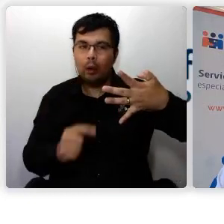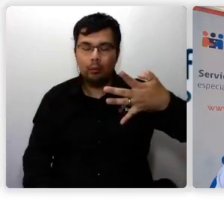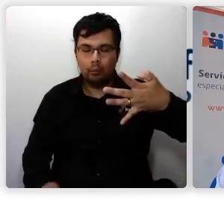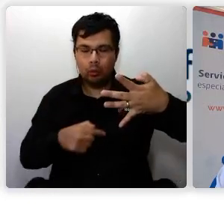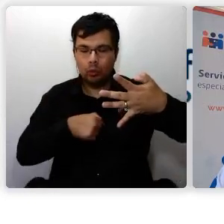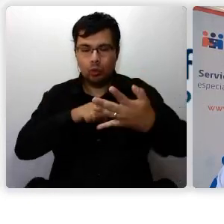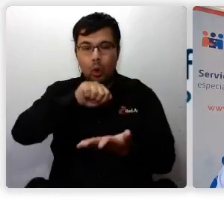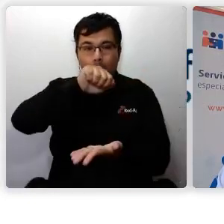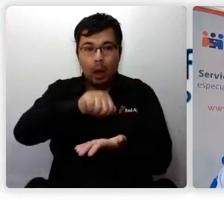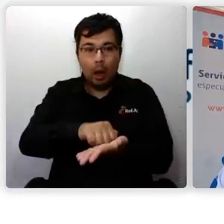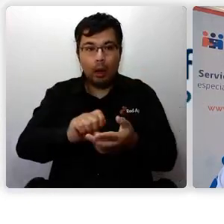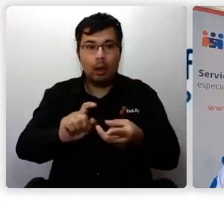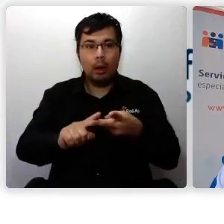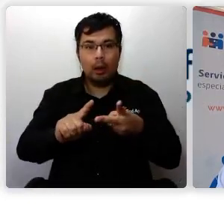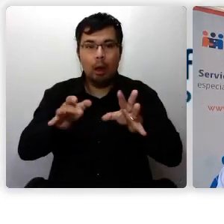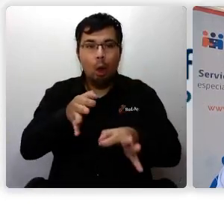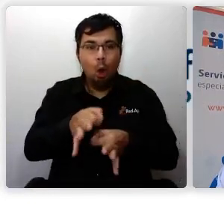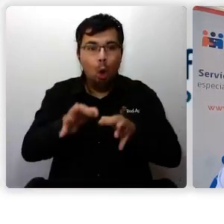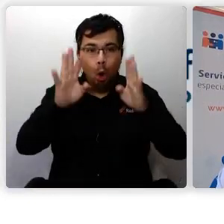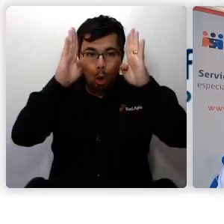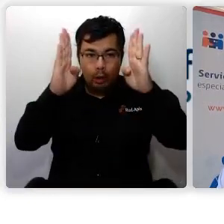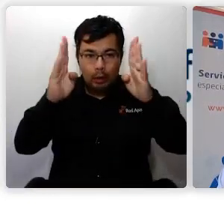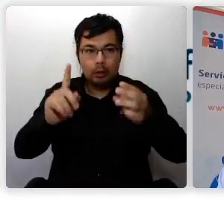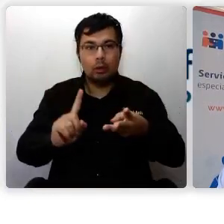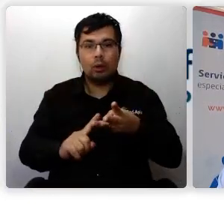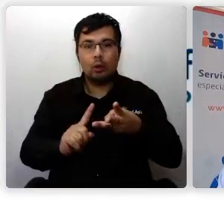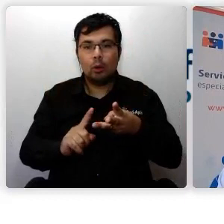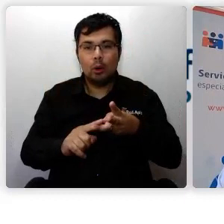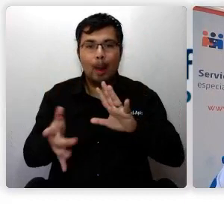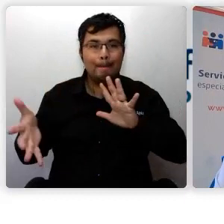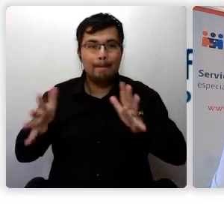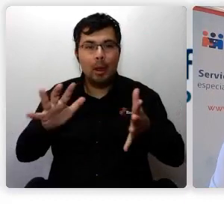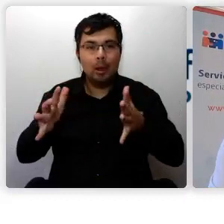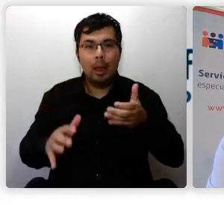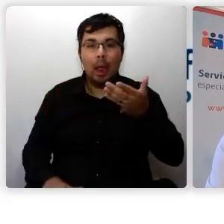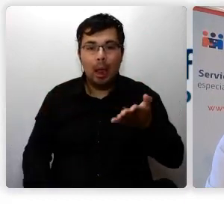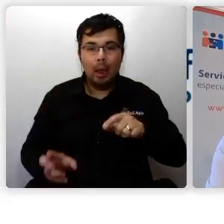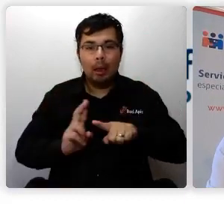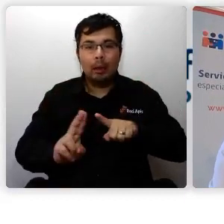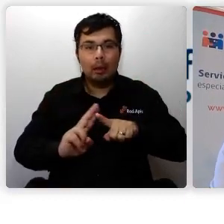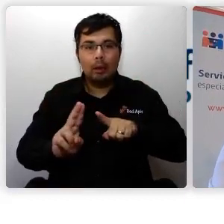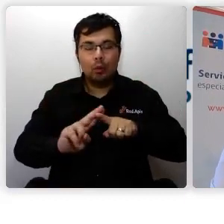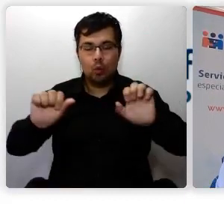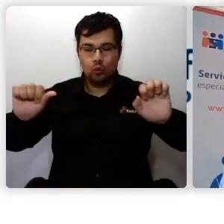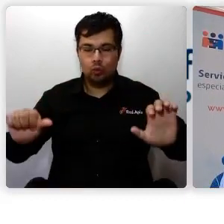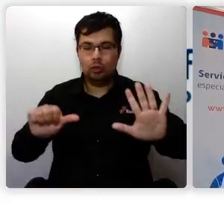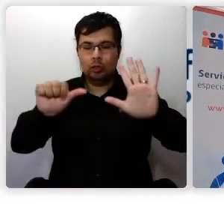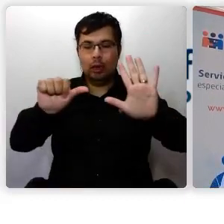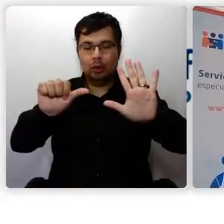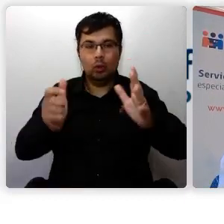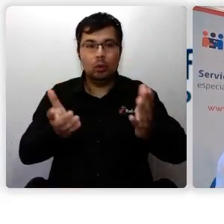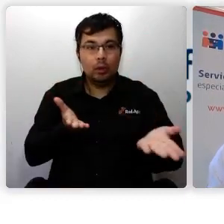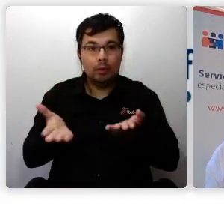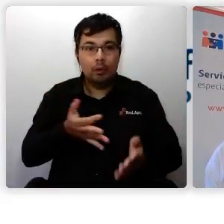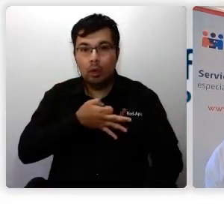orientación, necesito una mediación, ¿qué necesito? Ahí creamos otro servicio, un sexto servicio que se llama no lo sé,